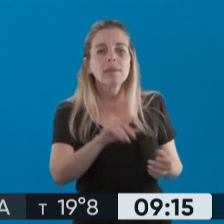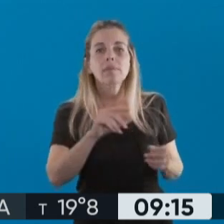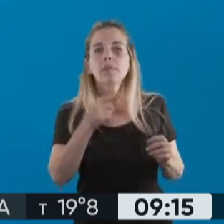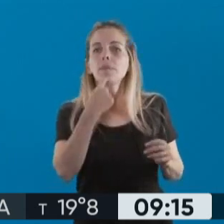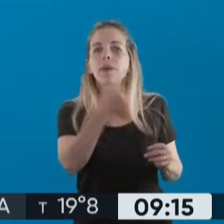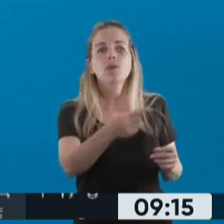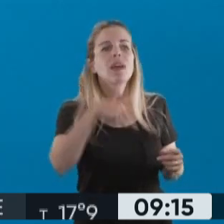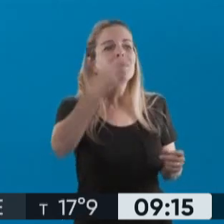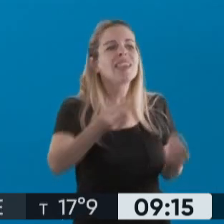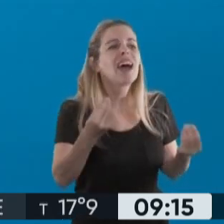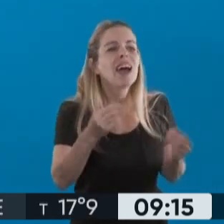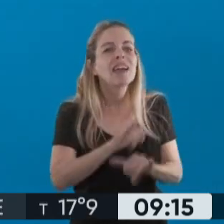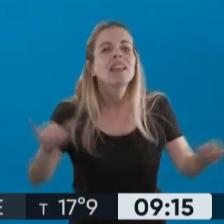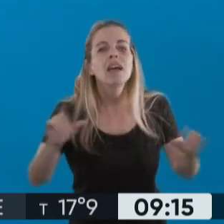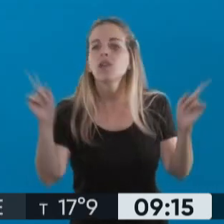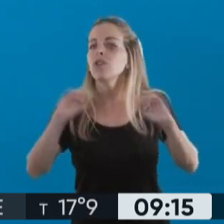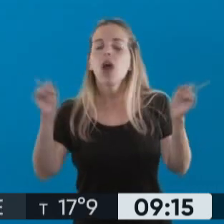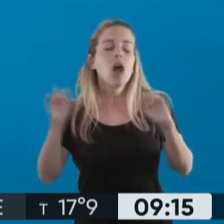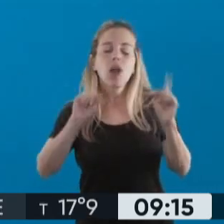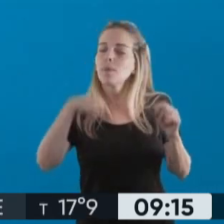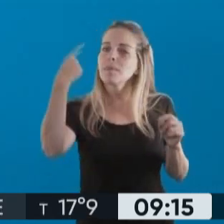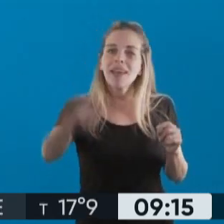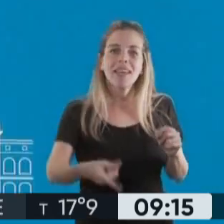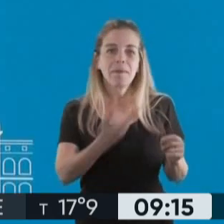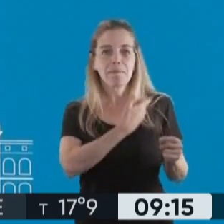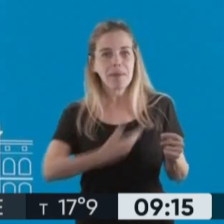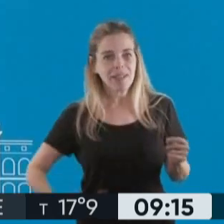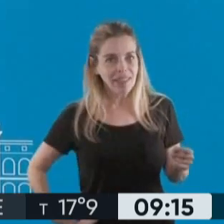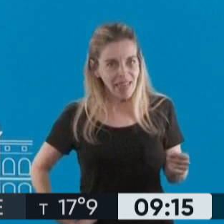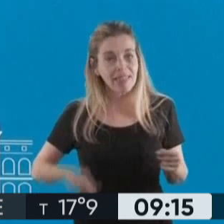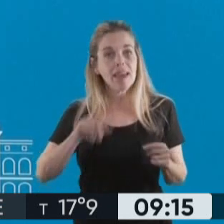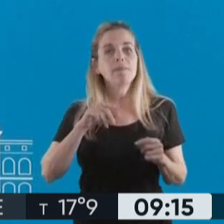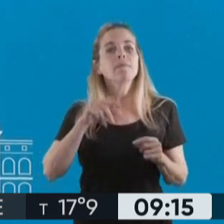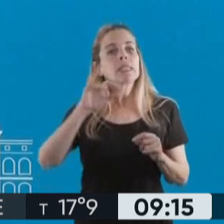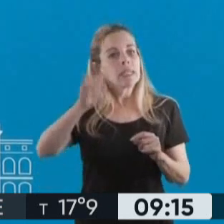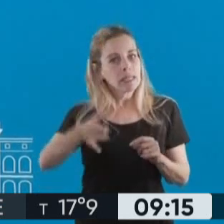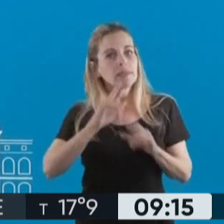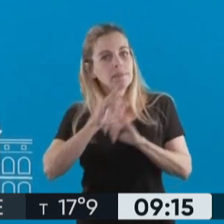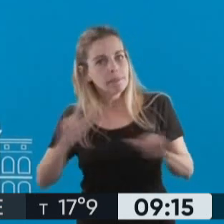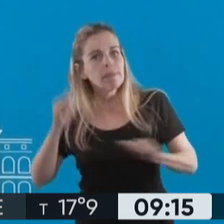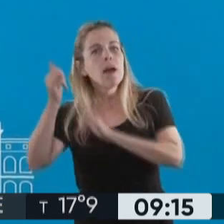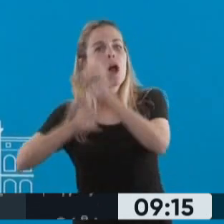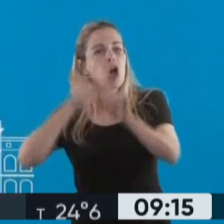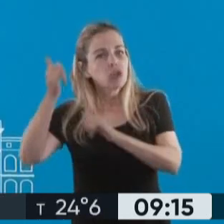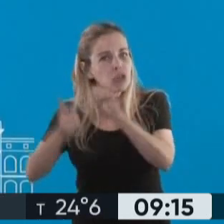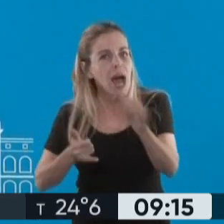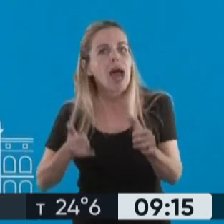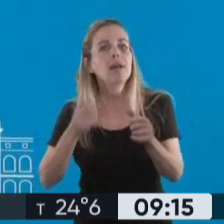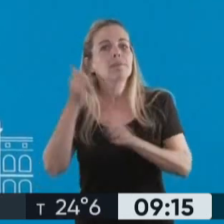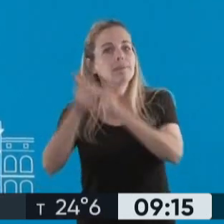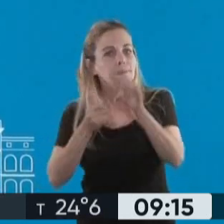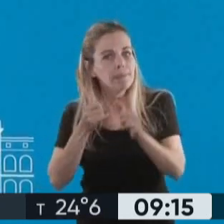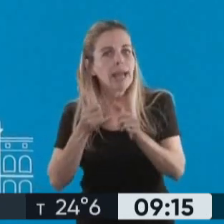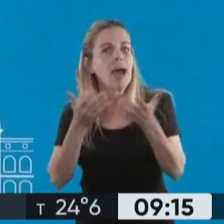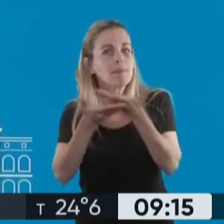mañana? No se lanza nada. Mañana el presidente va a poner en consideración de todos y de